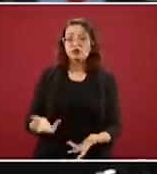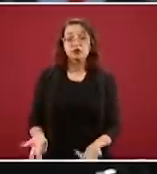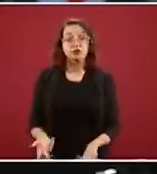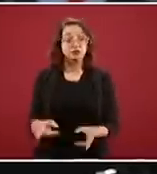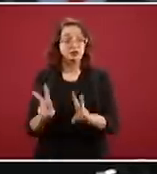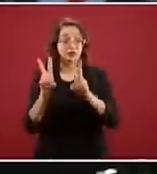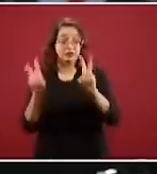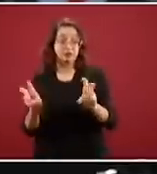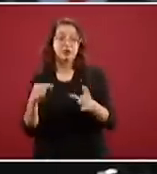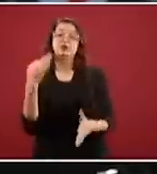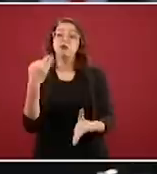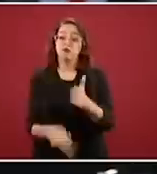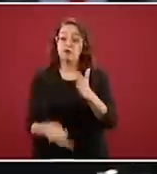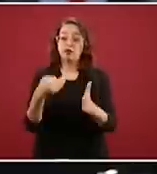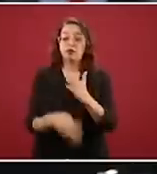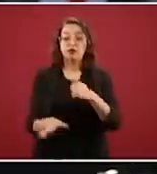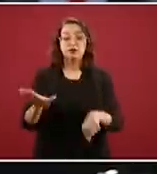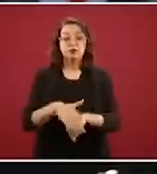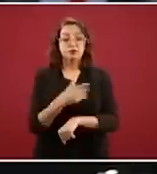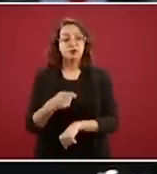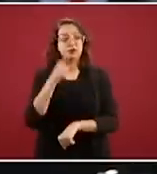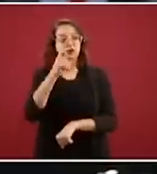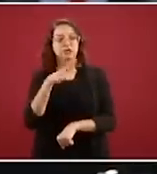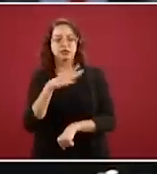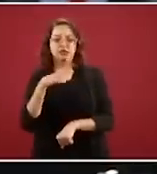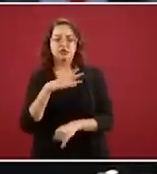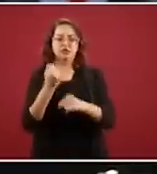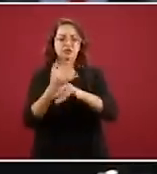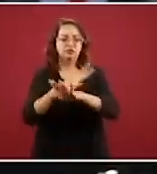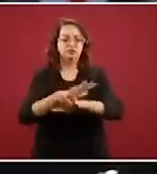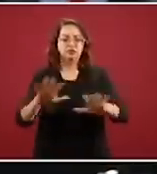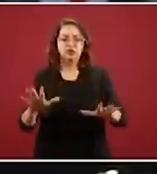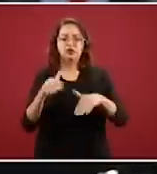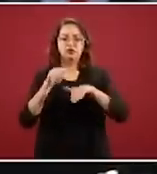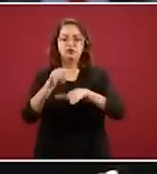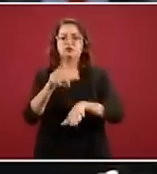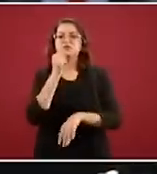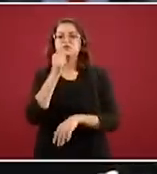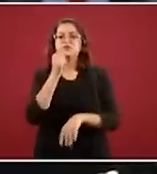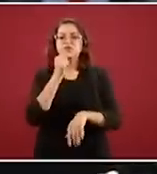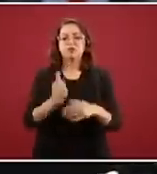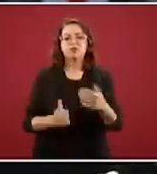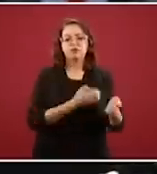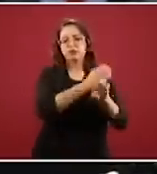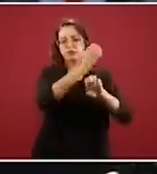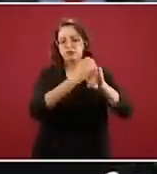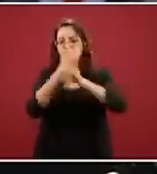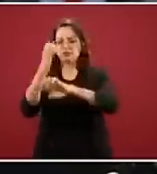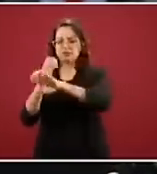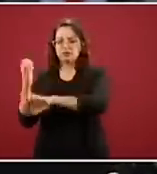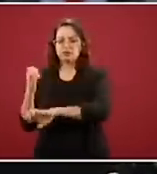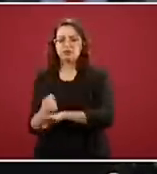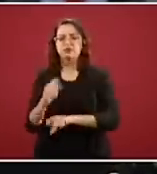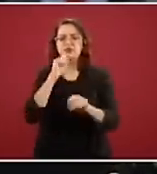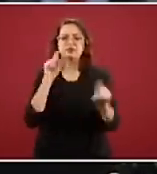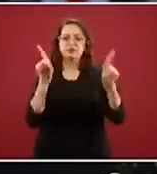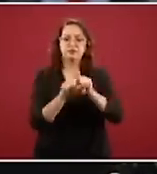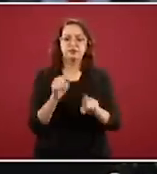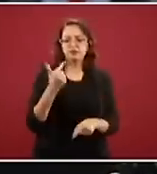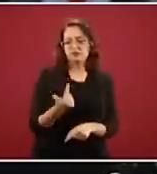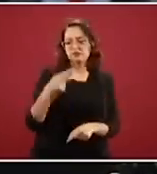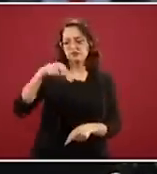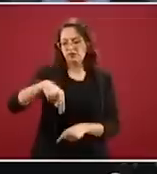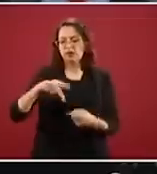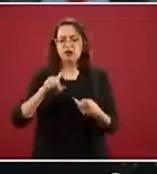pendiente, porque bueno, finalmente aquí están los datos de las policías a nivel local que se han presentado y que, bueno, también de la Guardia Nacional y de